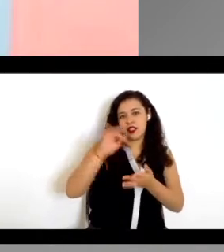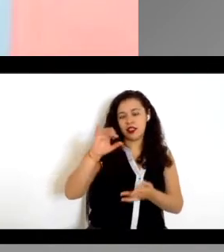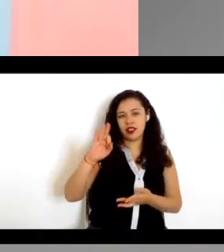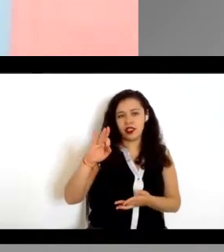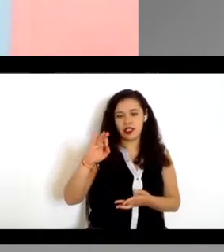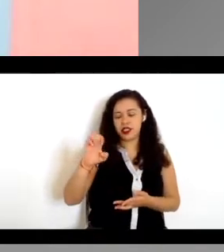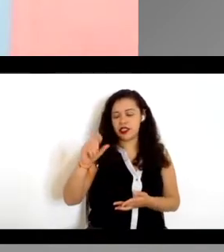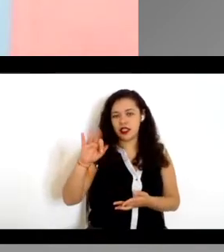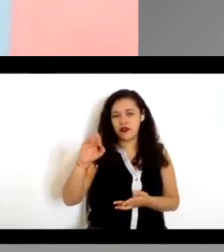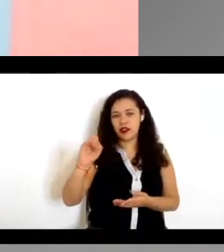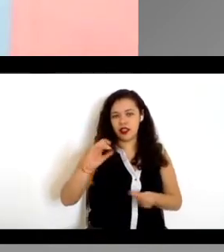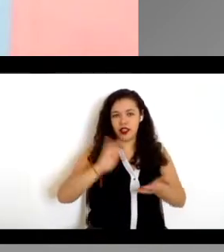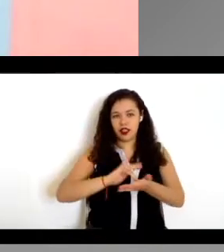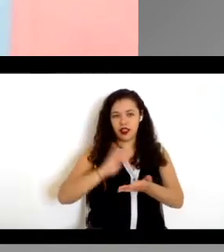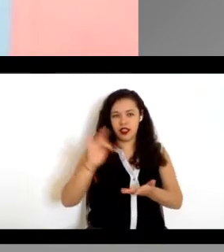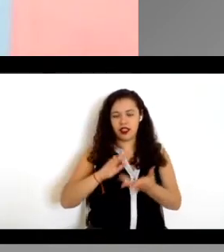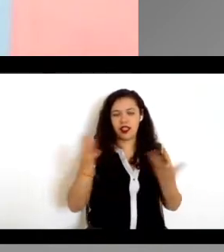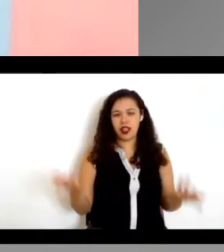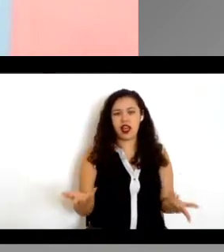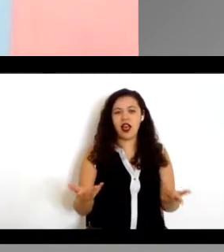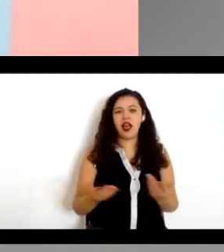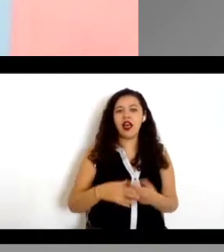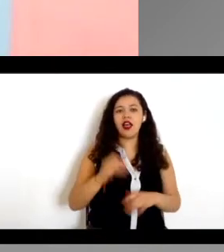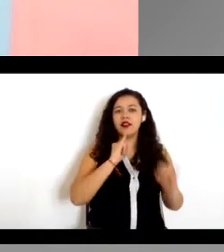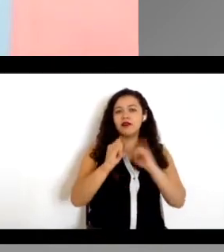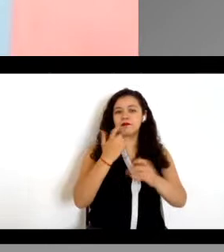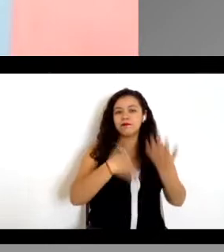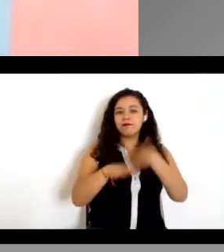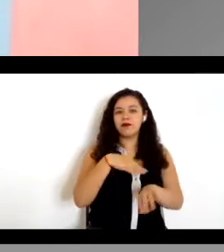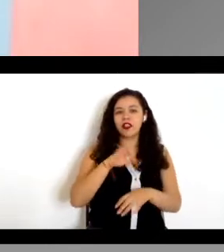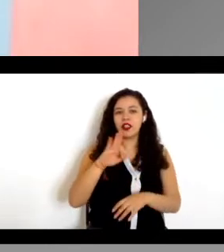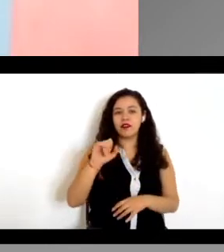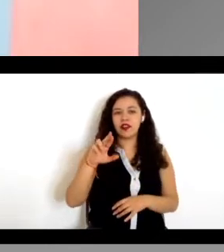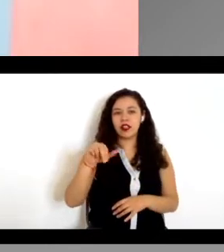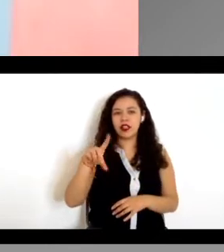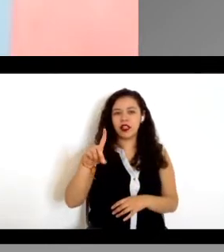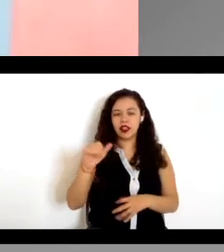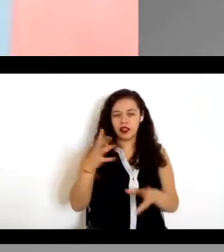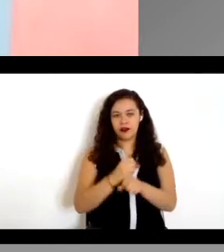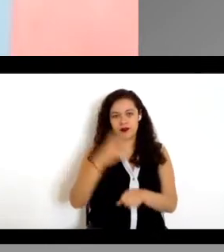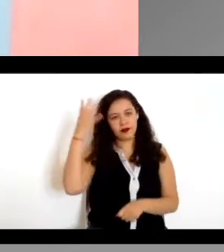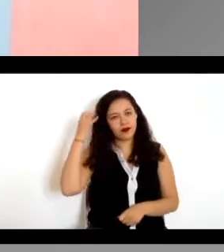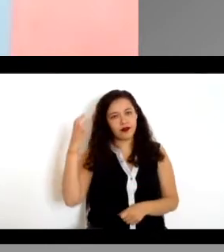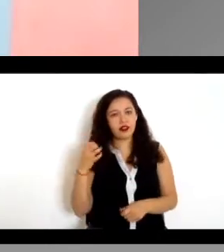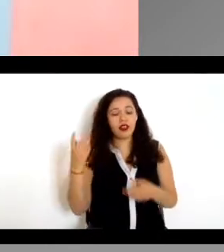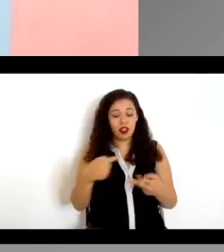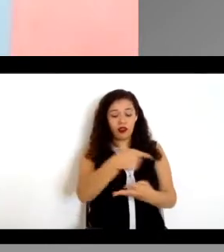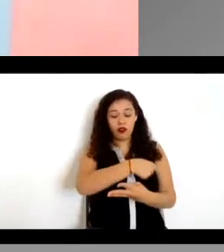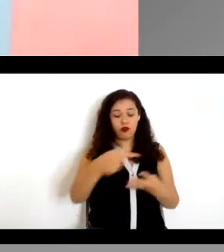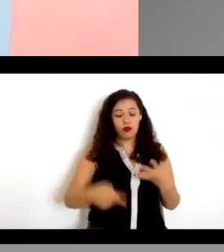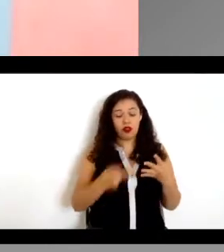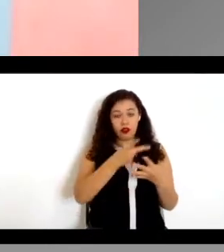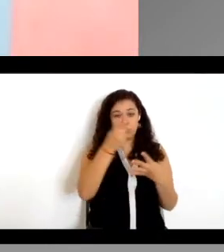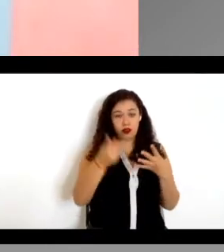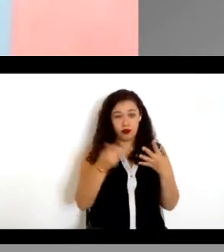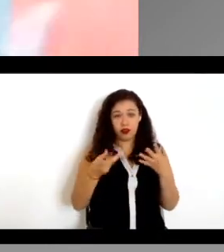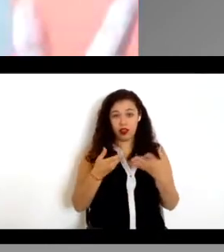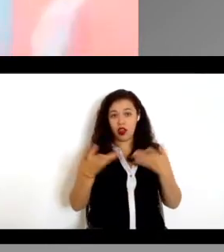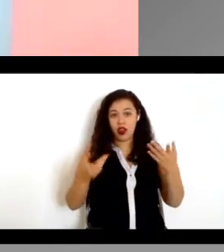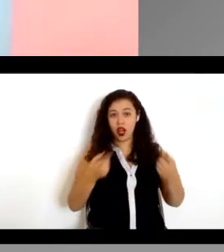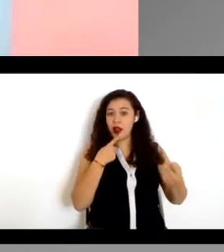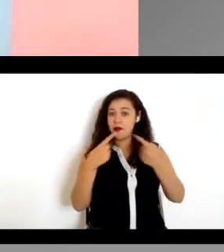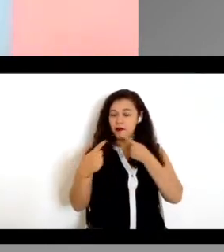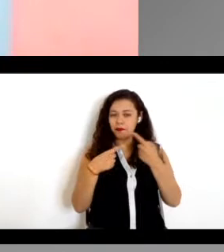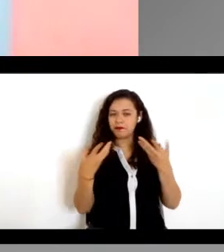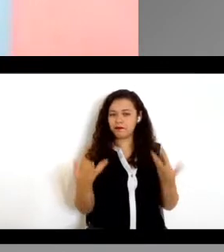intérprete de lengua de señas, Fernanda. Haciendo un énfasis en las cuatro preguntas que hoy detonan esta charla, es como